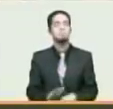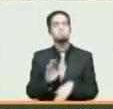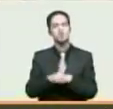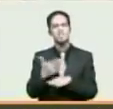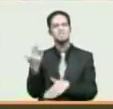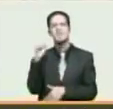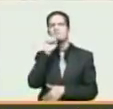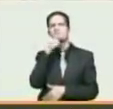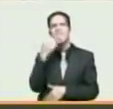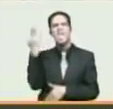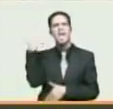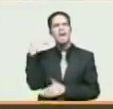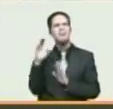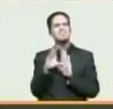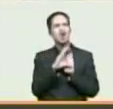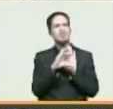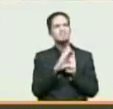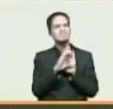constitución decía